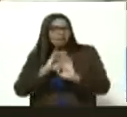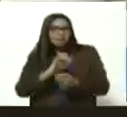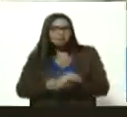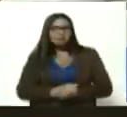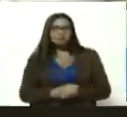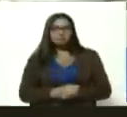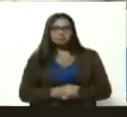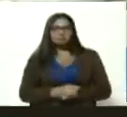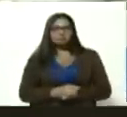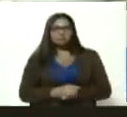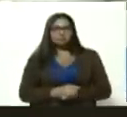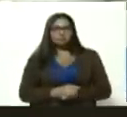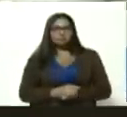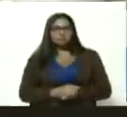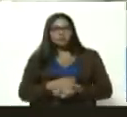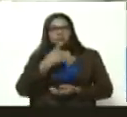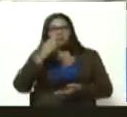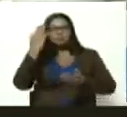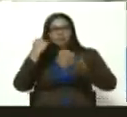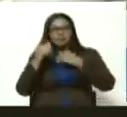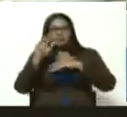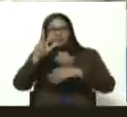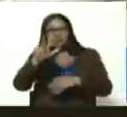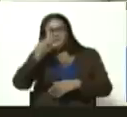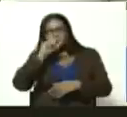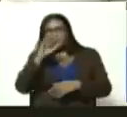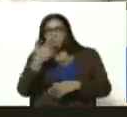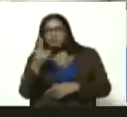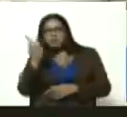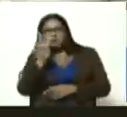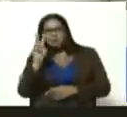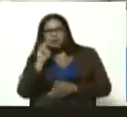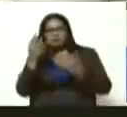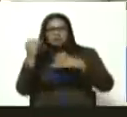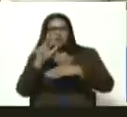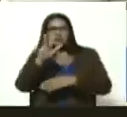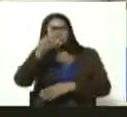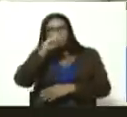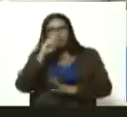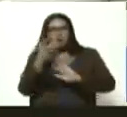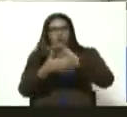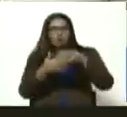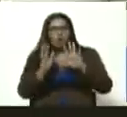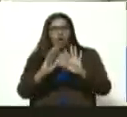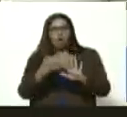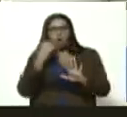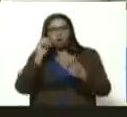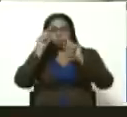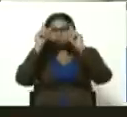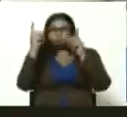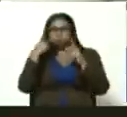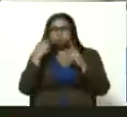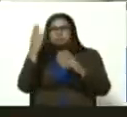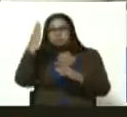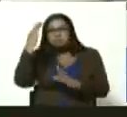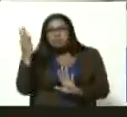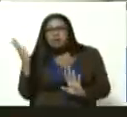ahora cielo de la dichosa tres años en venezuela en dentro de tres años va a ocurrir por el tipo un genio